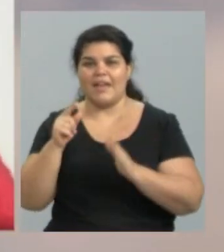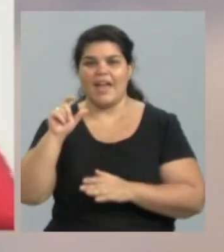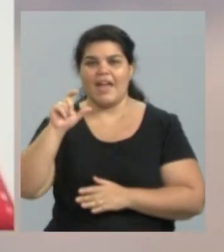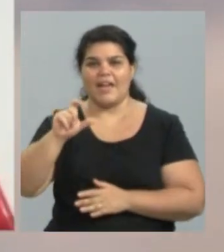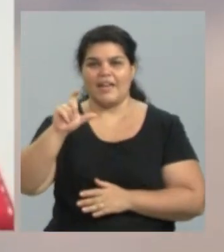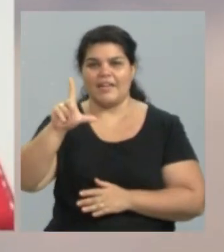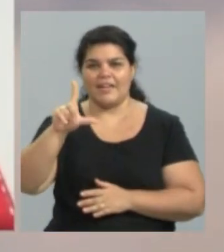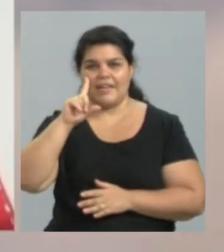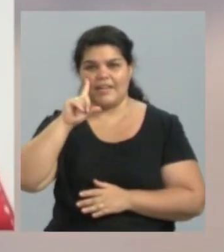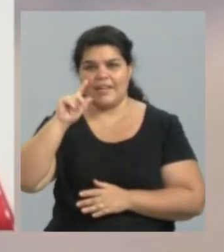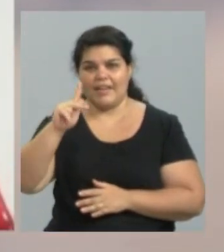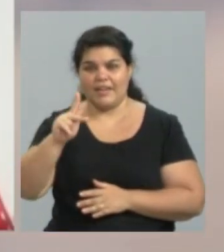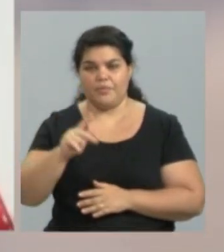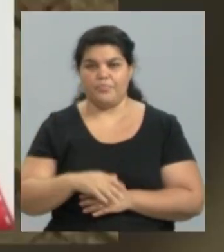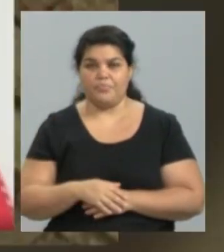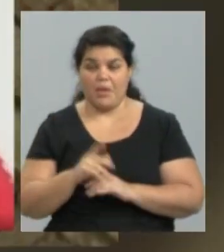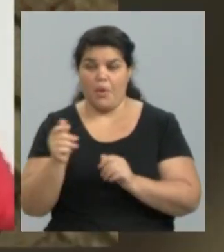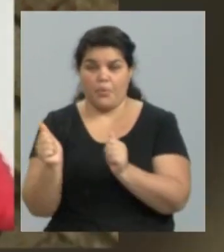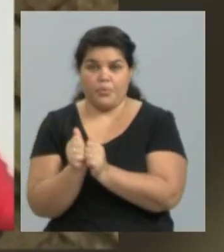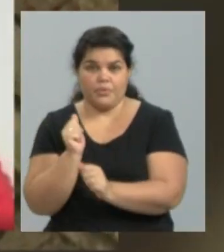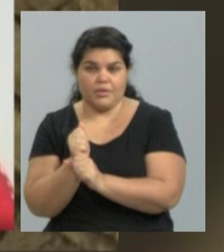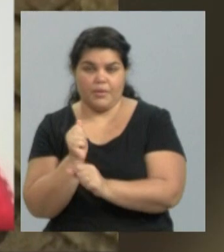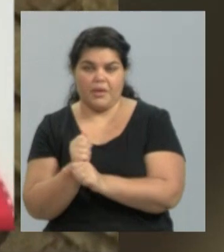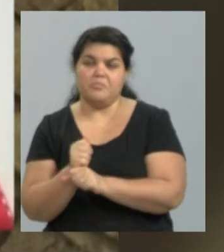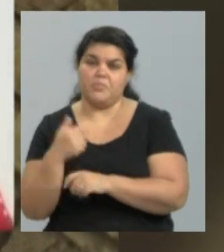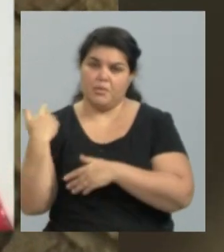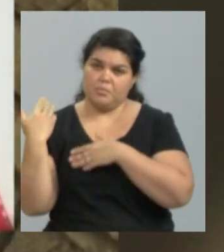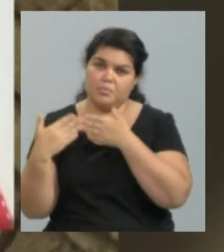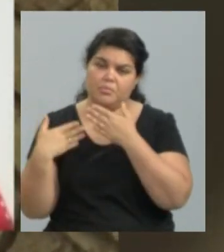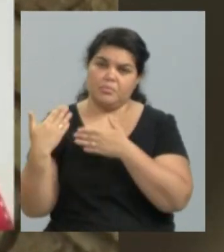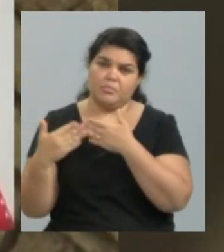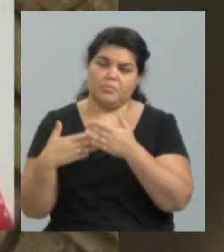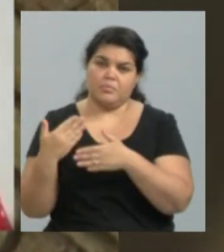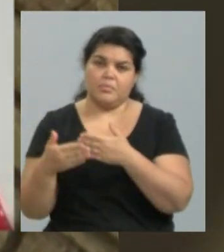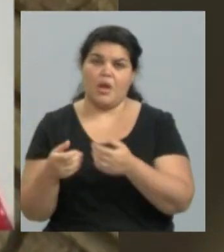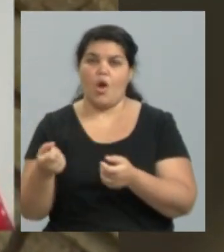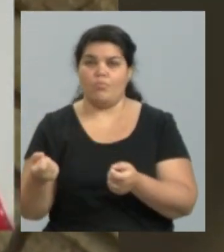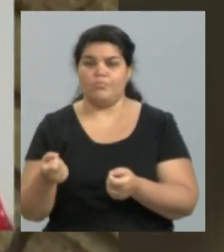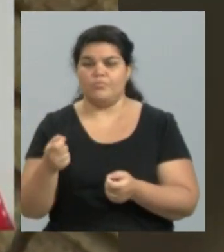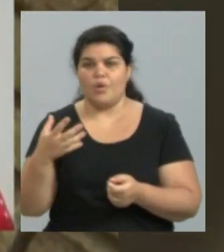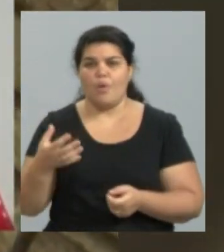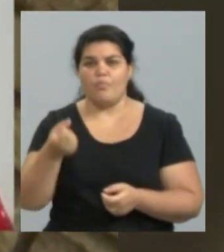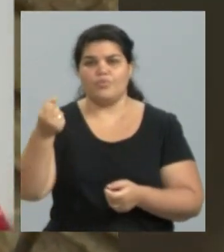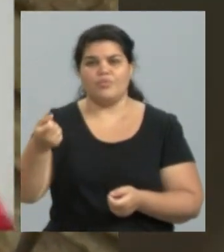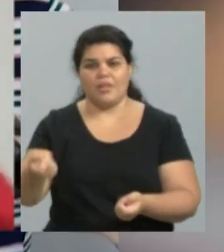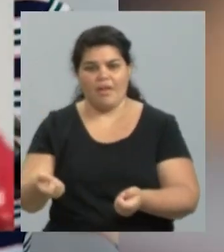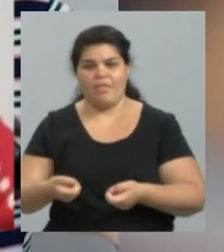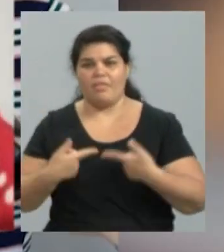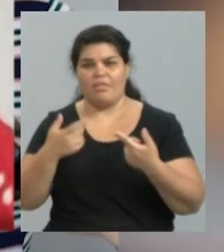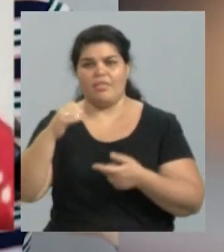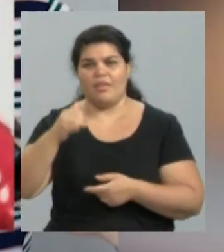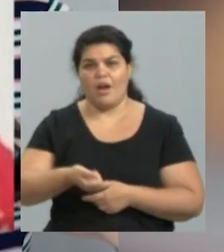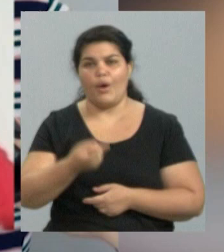Bueno, y así fue todo un proceso bastante largo que me dio la oportunidad, de poder habitar otros espacios, conocer